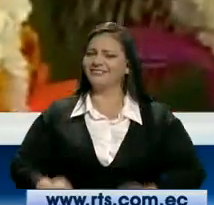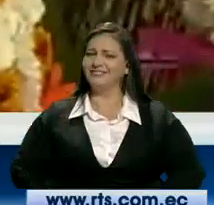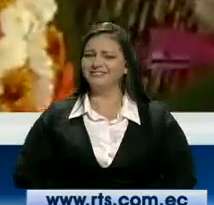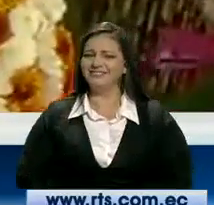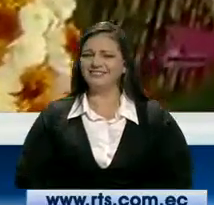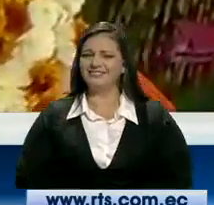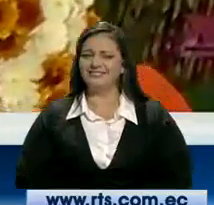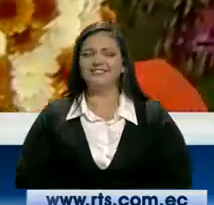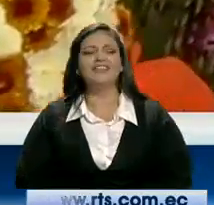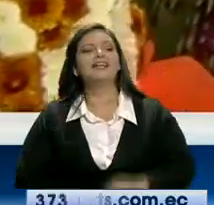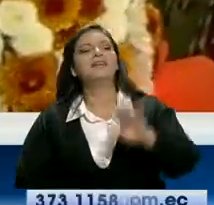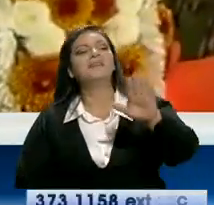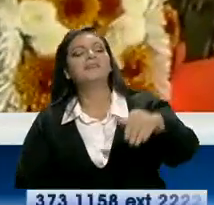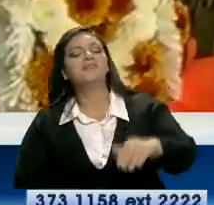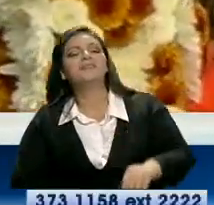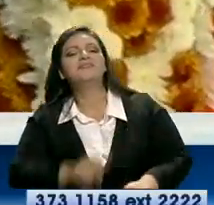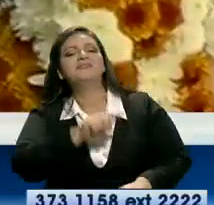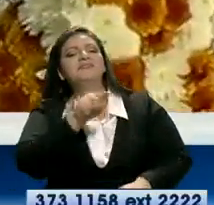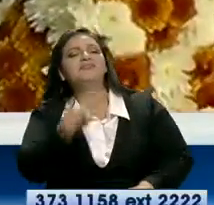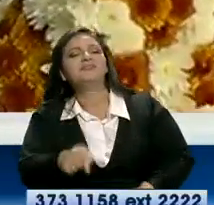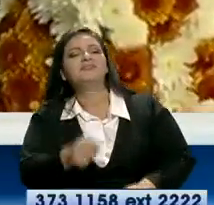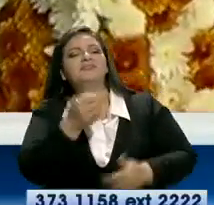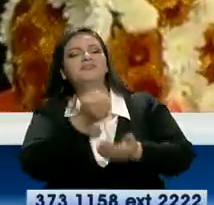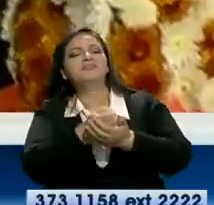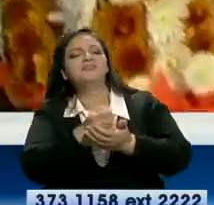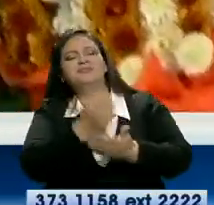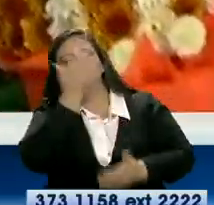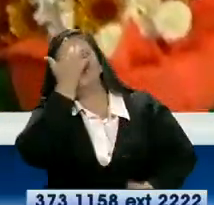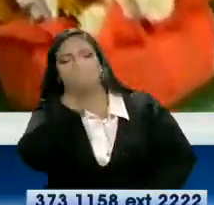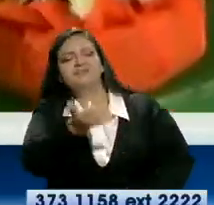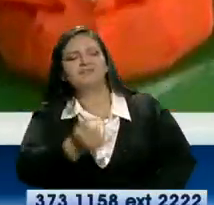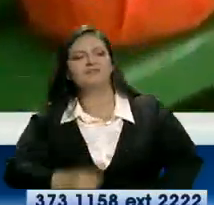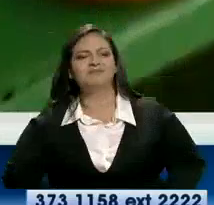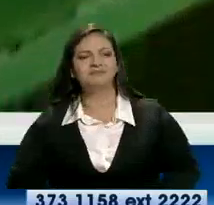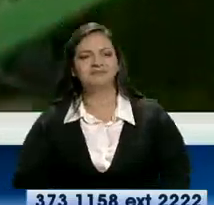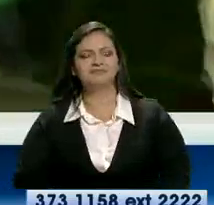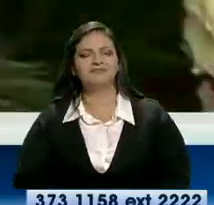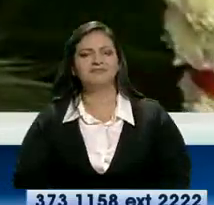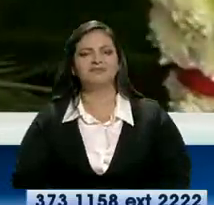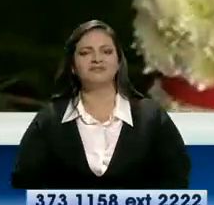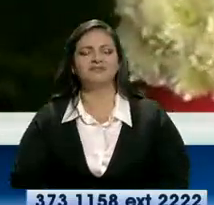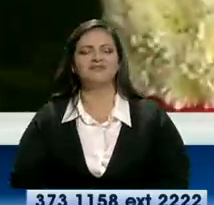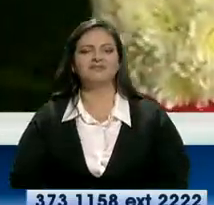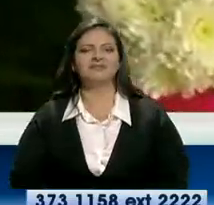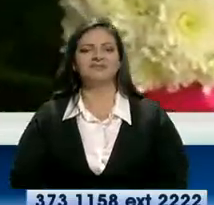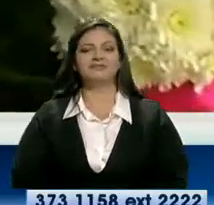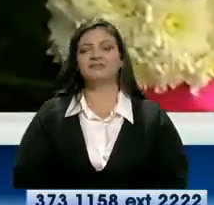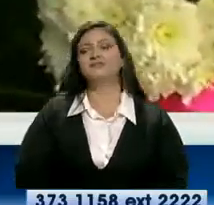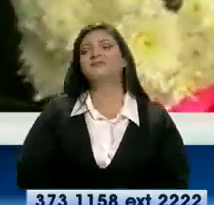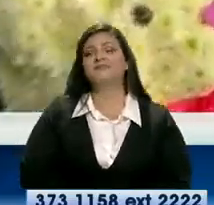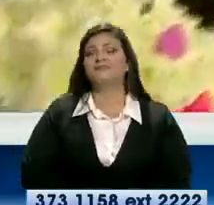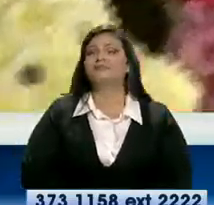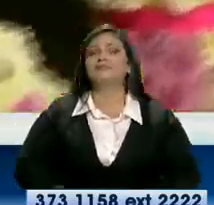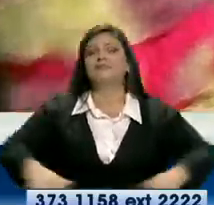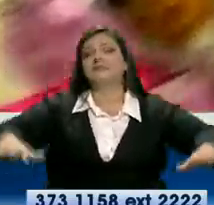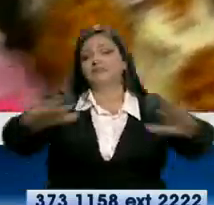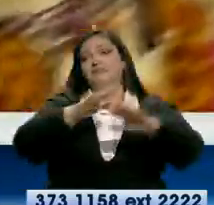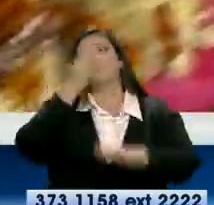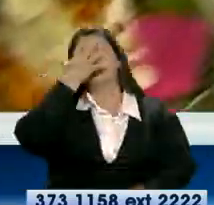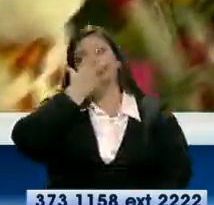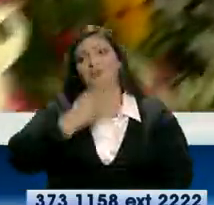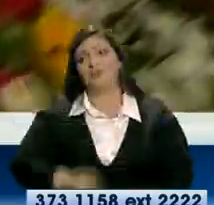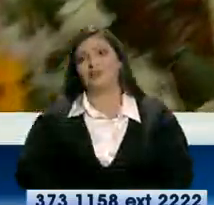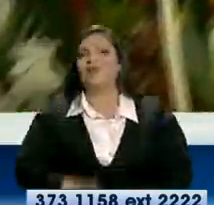señora, ¿por qué venir al mercado de flores a vísperas del Día Internacional de las Madres? porque es un lugar bonito donde se encuentran